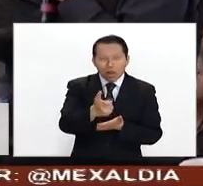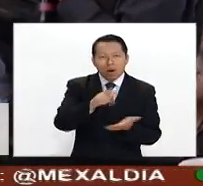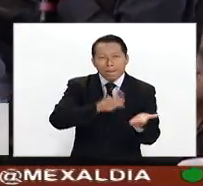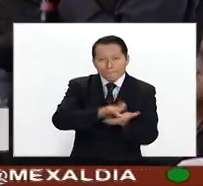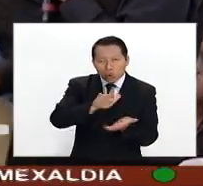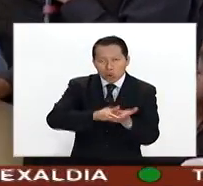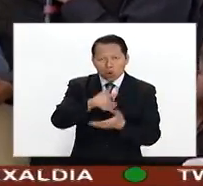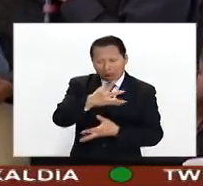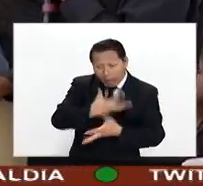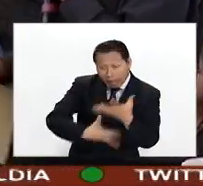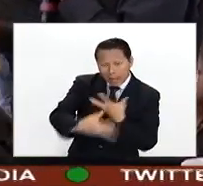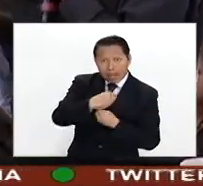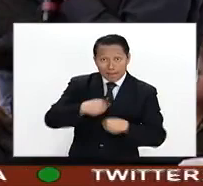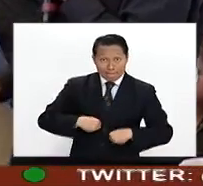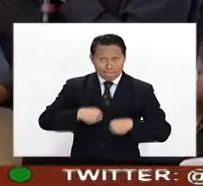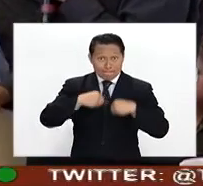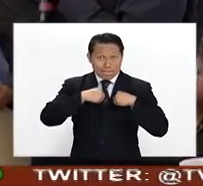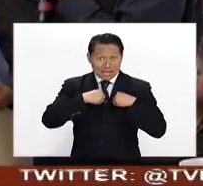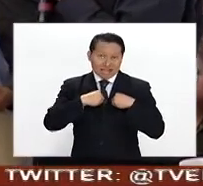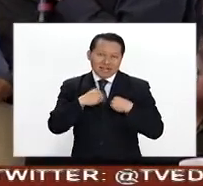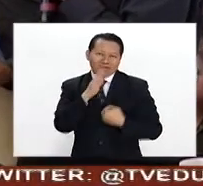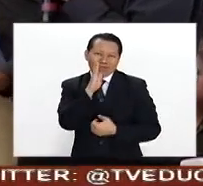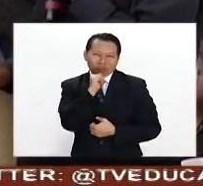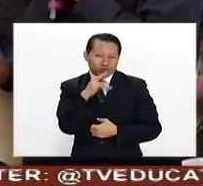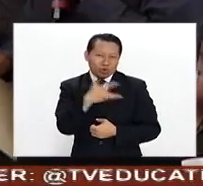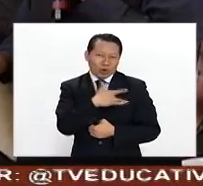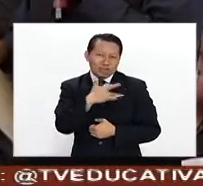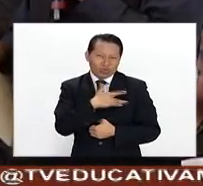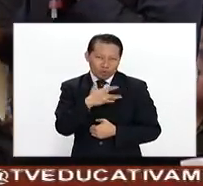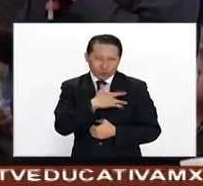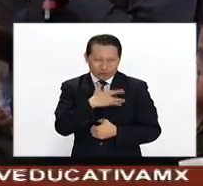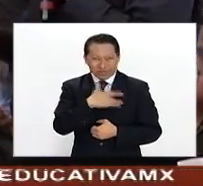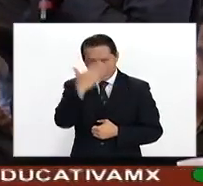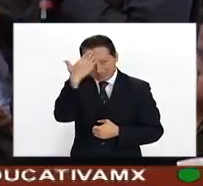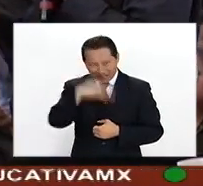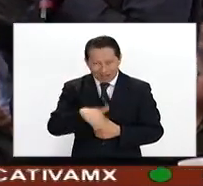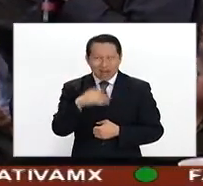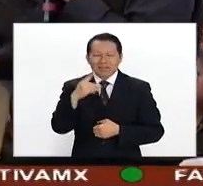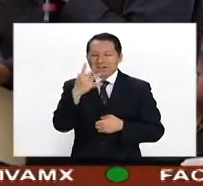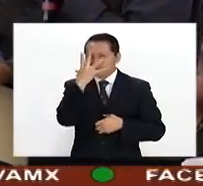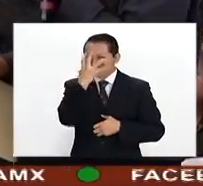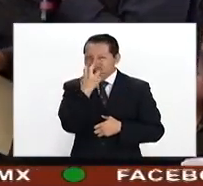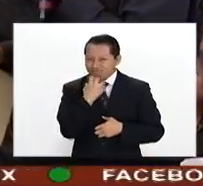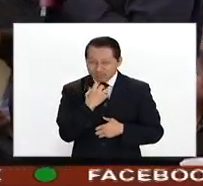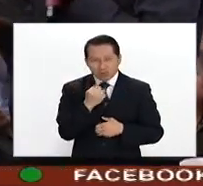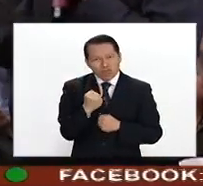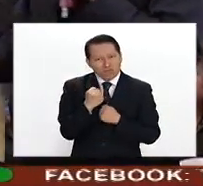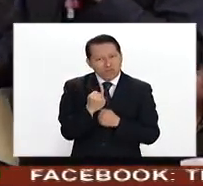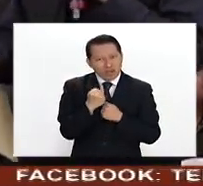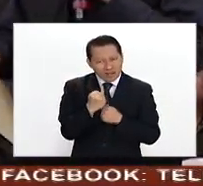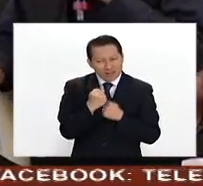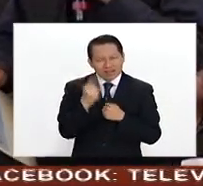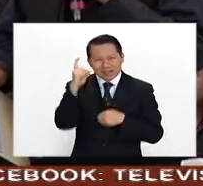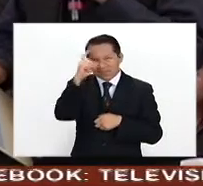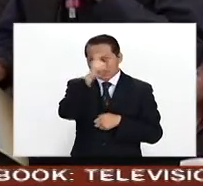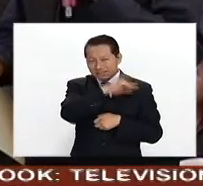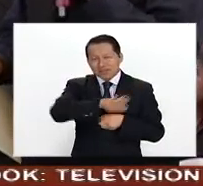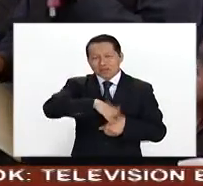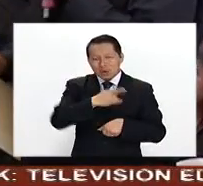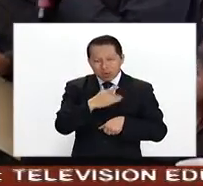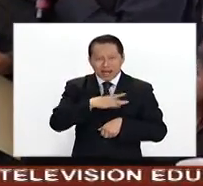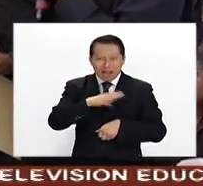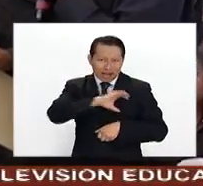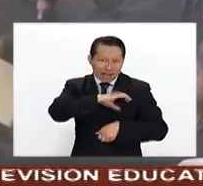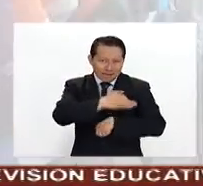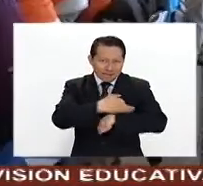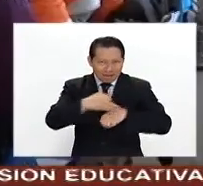sanar esa herida del corazón que difícilmente se podrá sanar cuando se trata de la pérdida de un